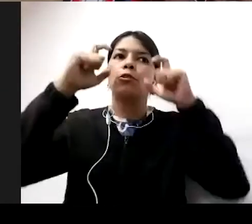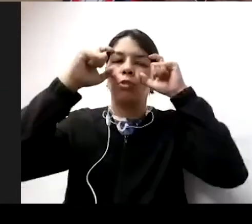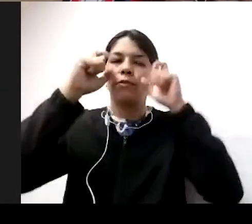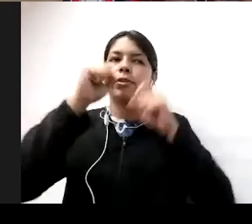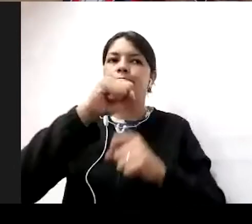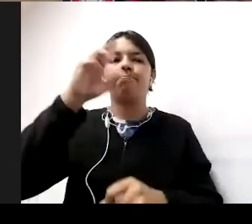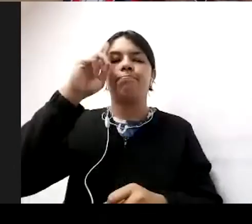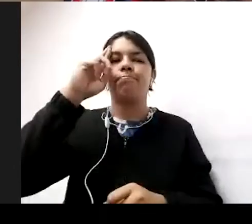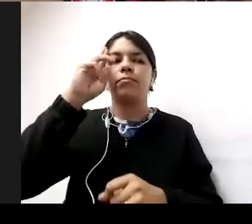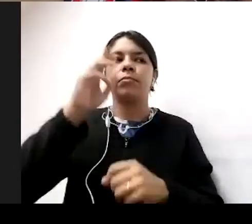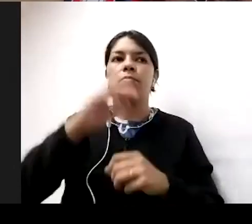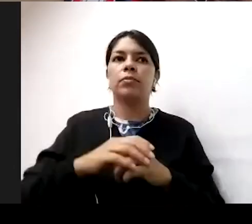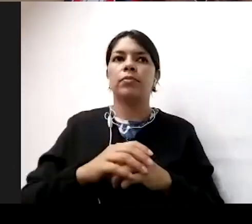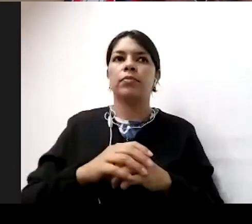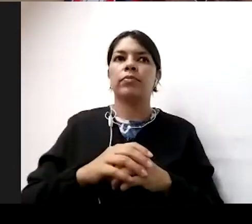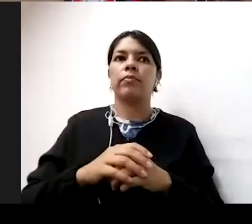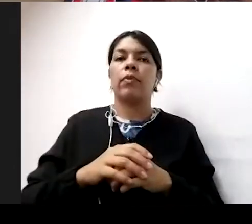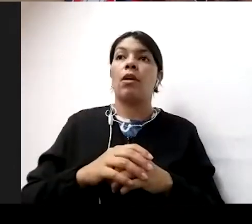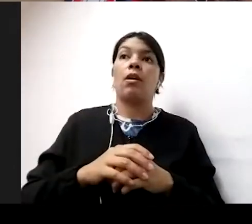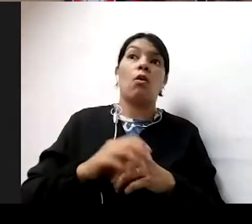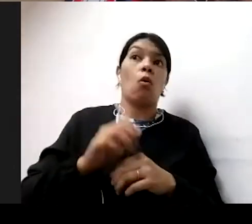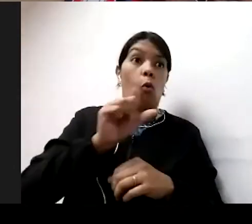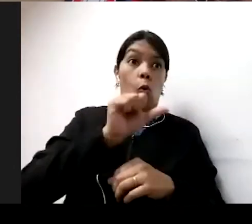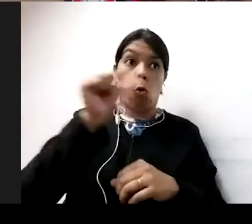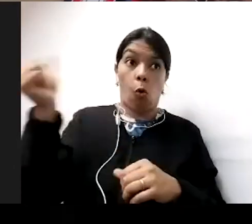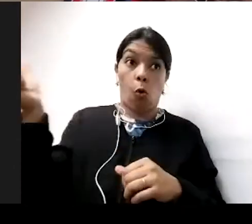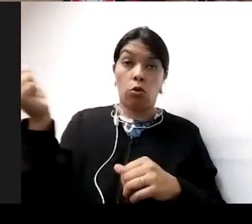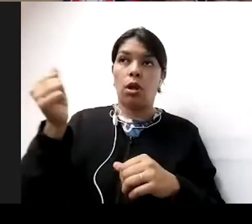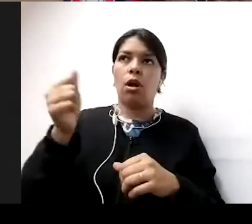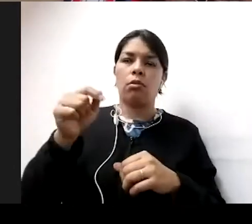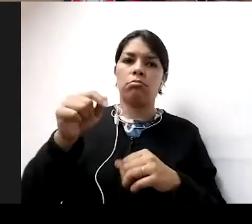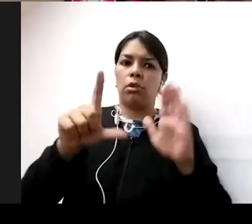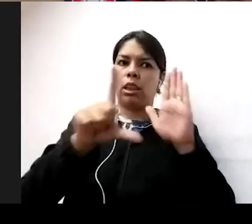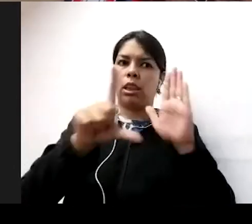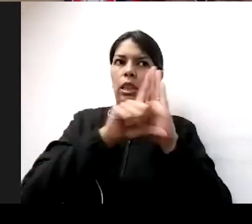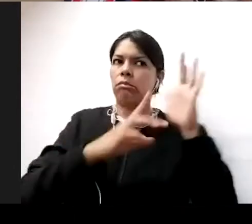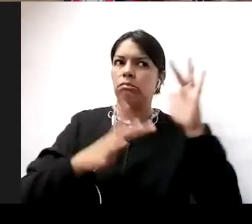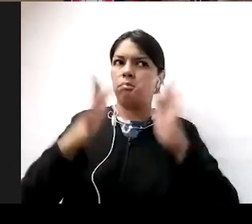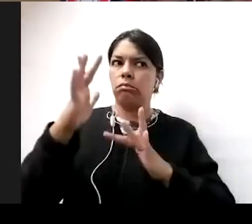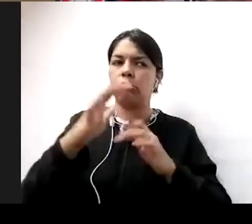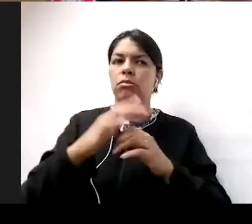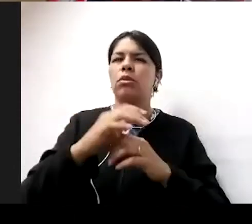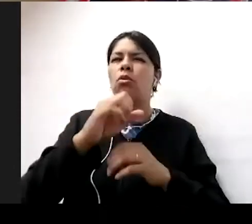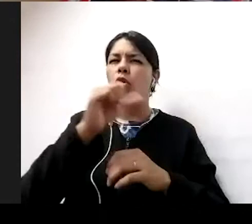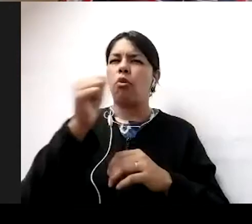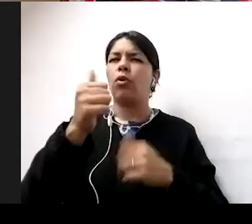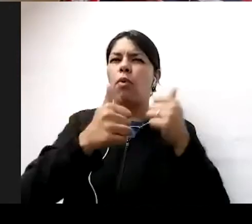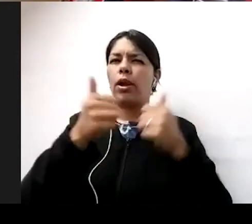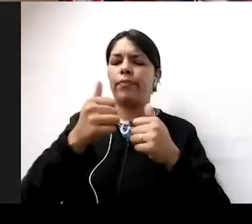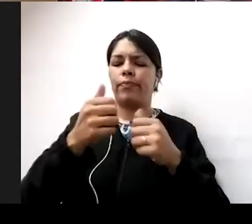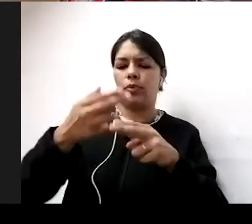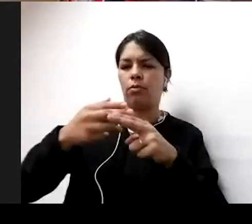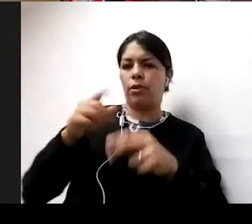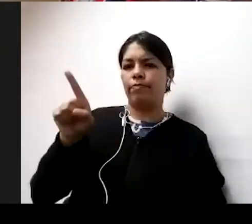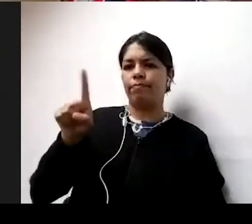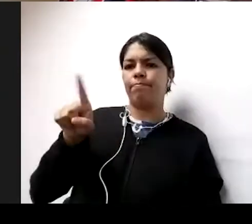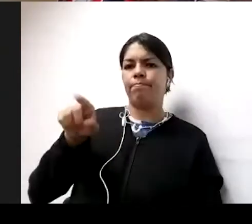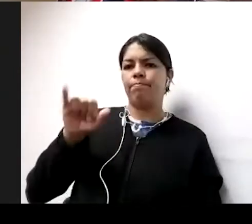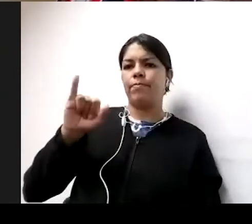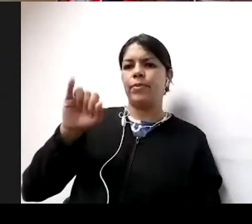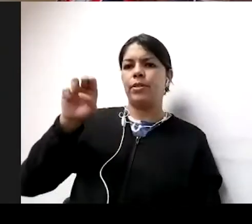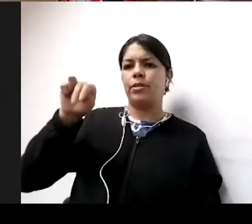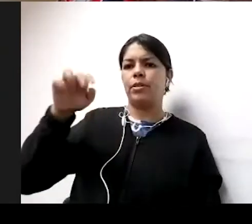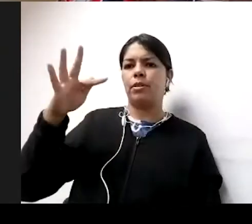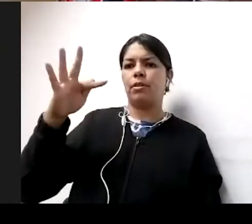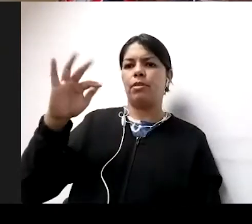sentido, también existen otras drogas que son ilícitas en nuestro país y son las sintéticas. ¿Qué tienen estas? Es que son derivados